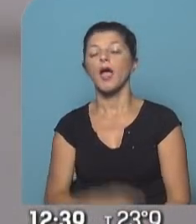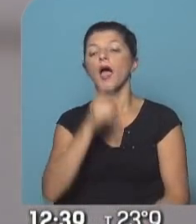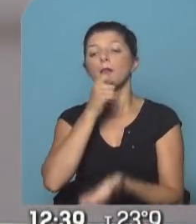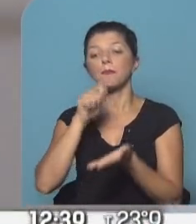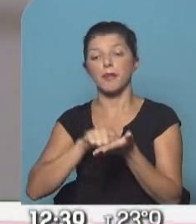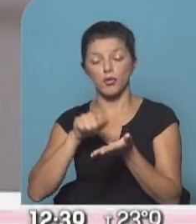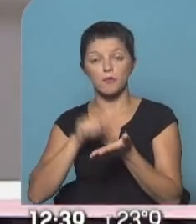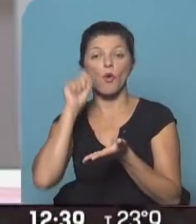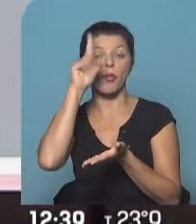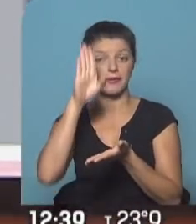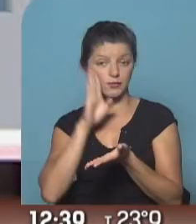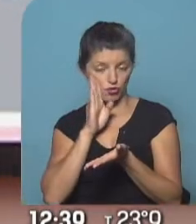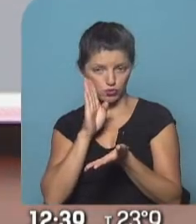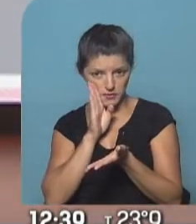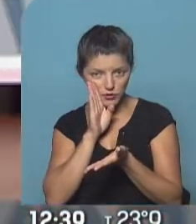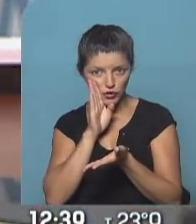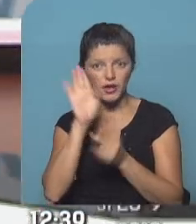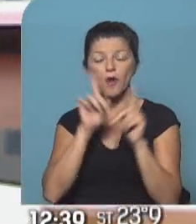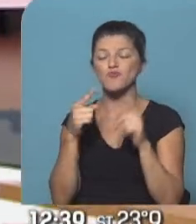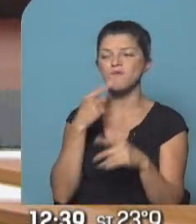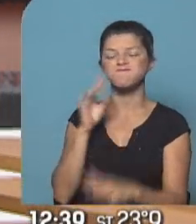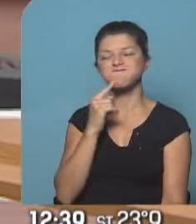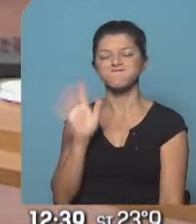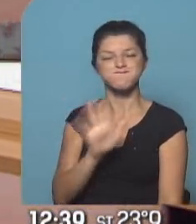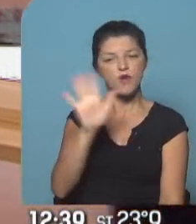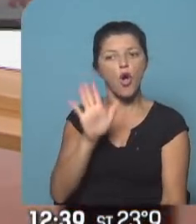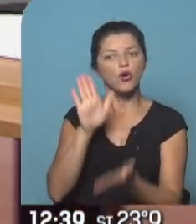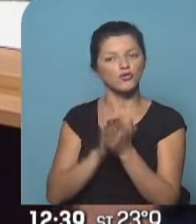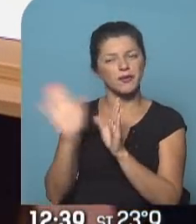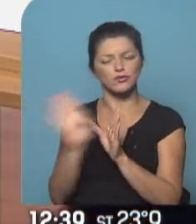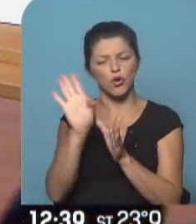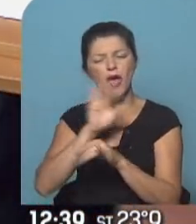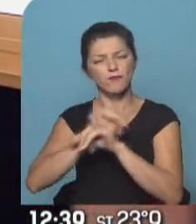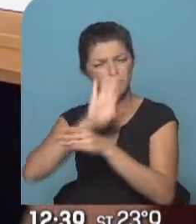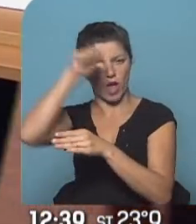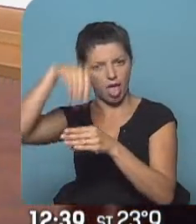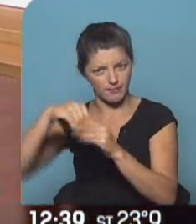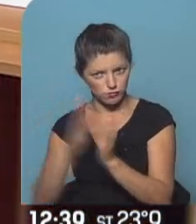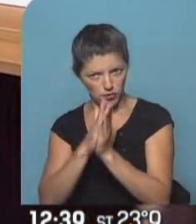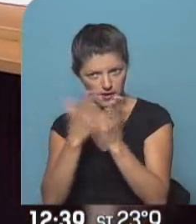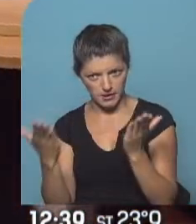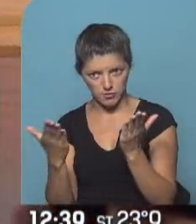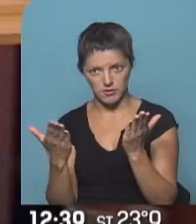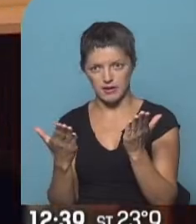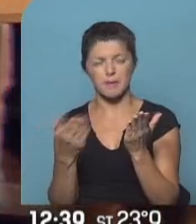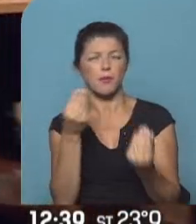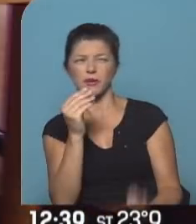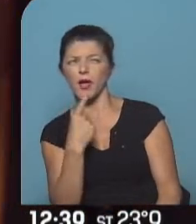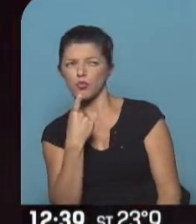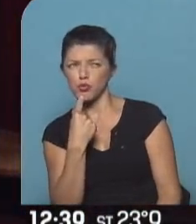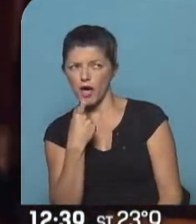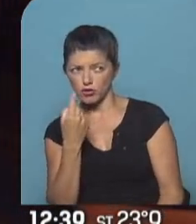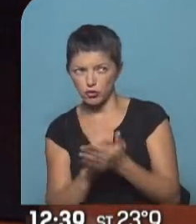respecto del carácter fidedigno de todo lo que está contenido en el libro. Es un autor... Porque tienen dudas sobre el autor. Sí, exacto. Es un autor que ha